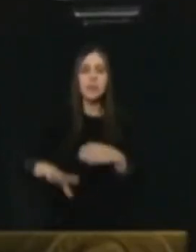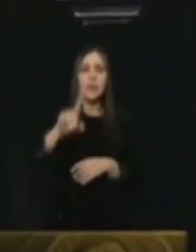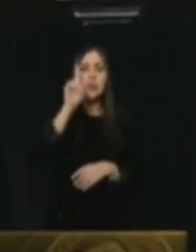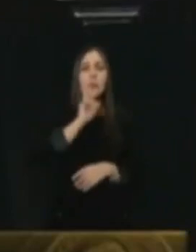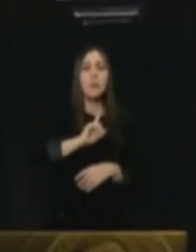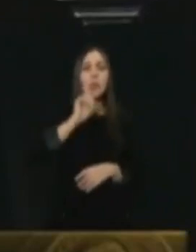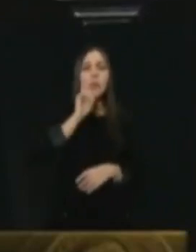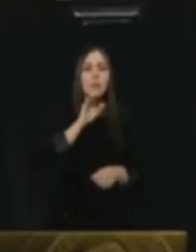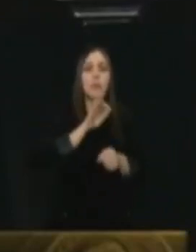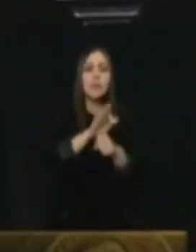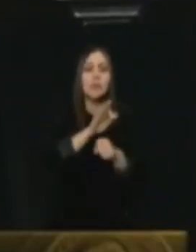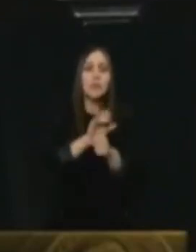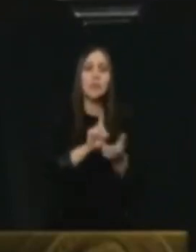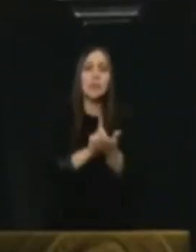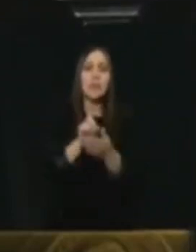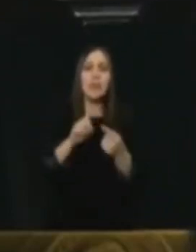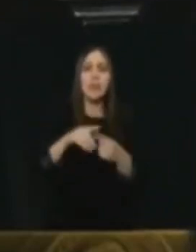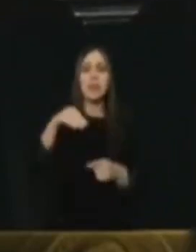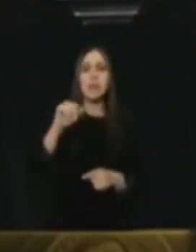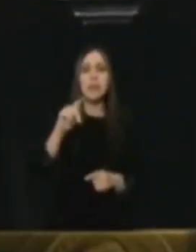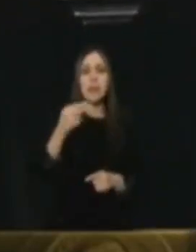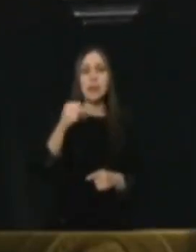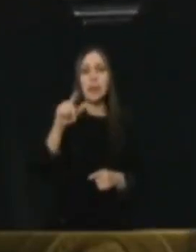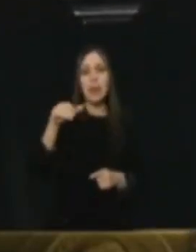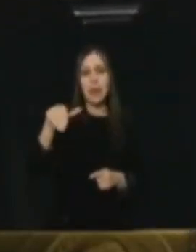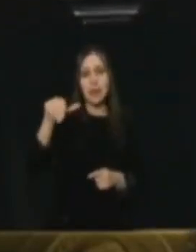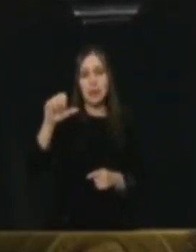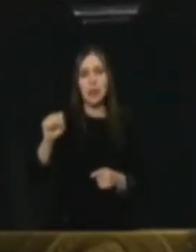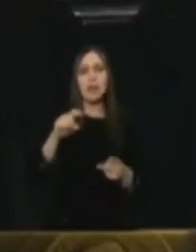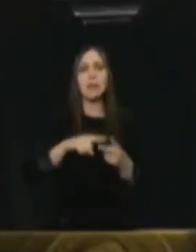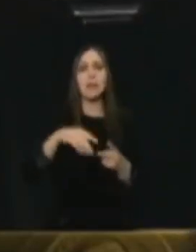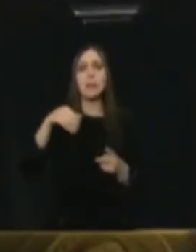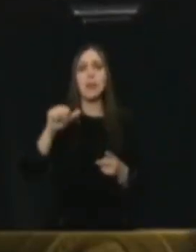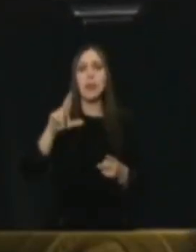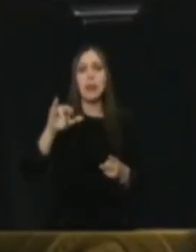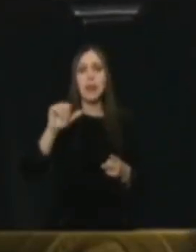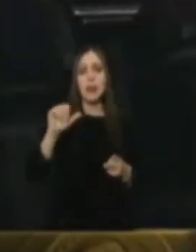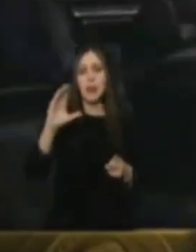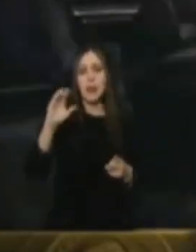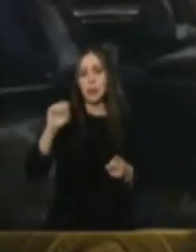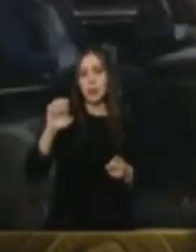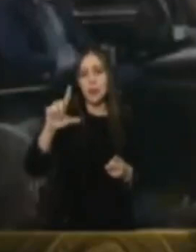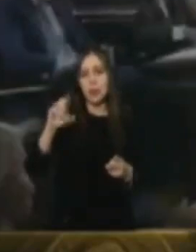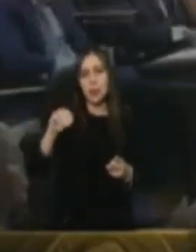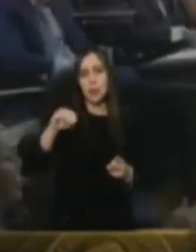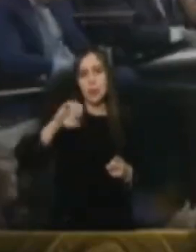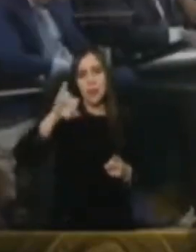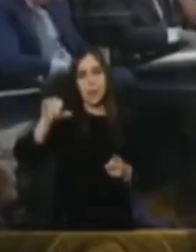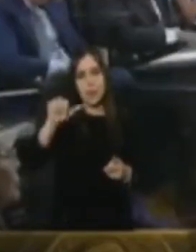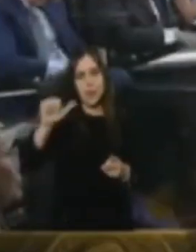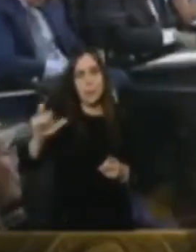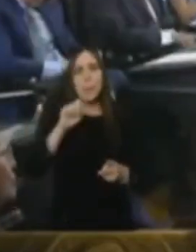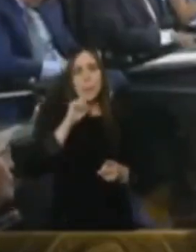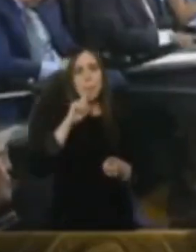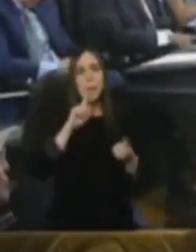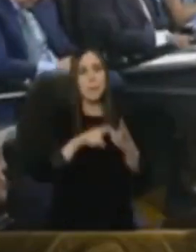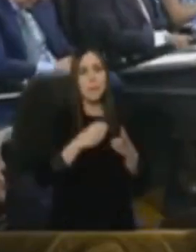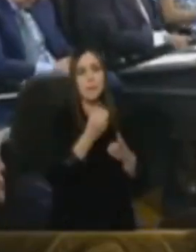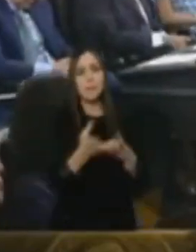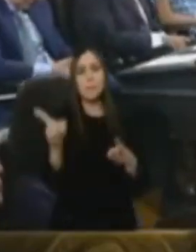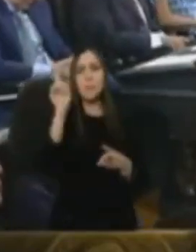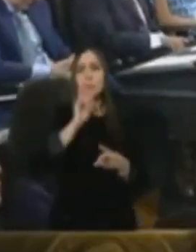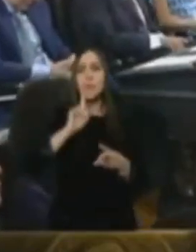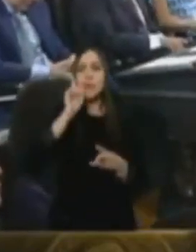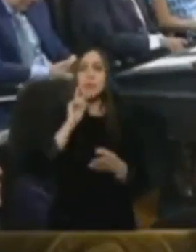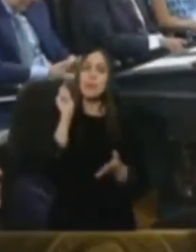Marta Lamas y María Consuelo Mejía, y a las escritoras